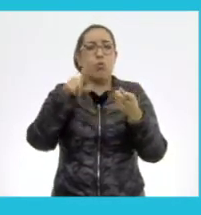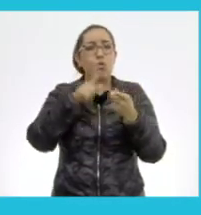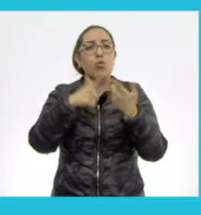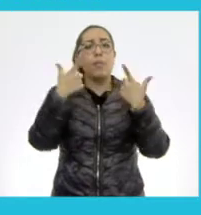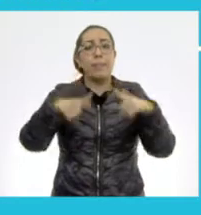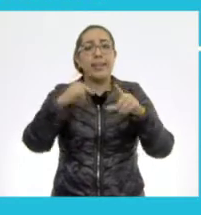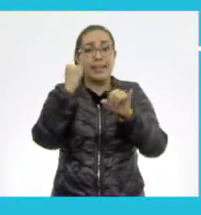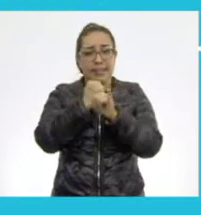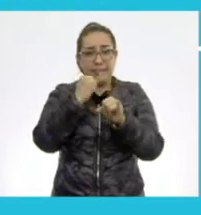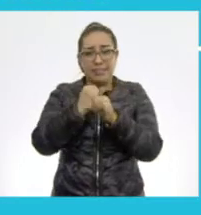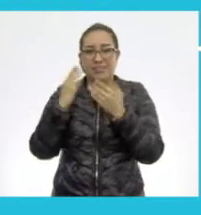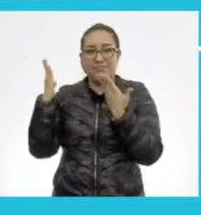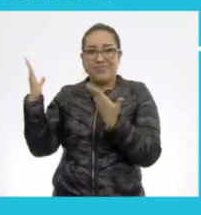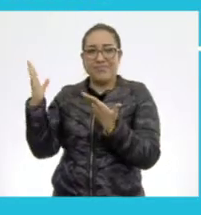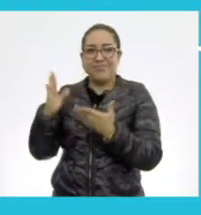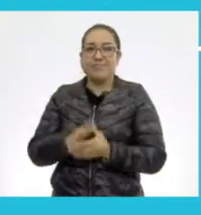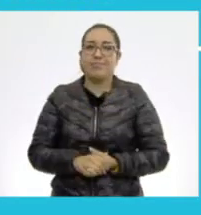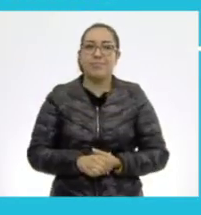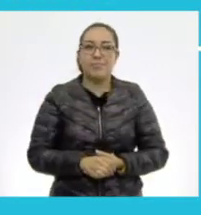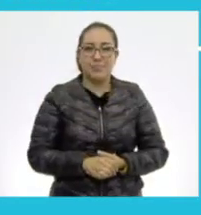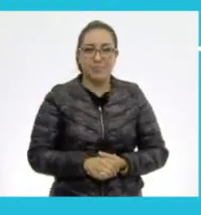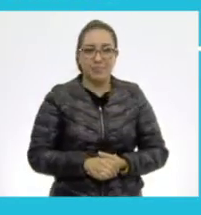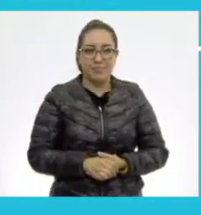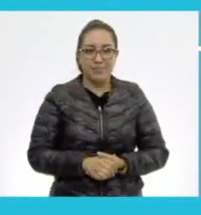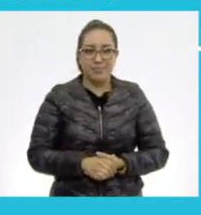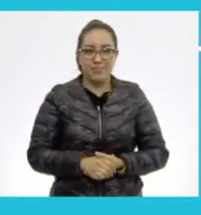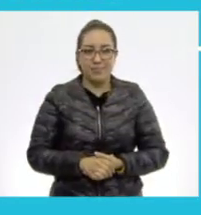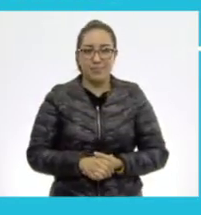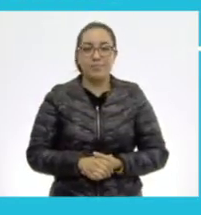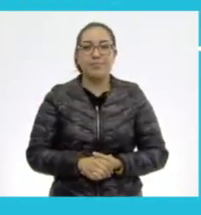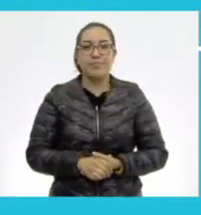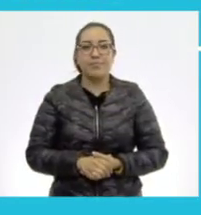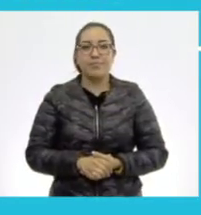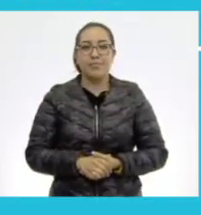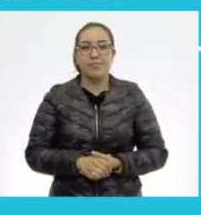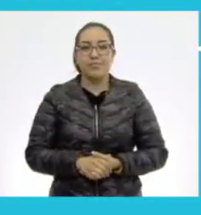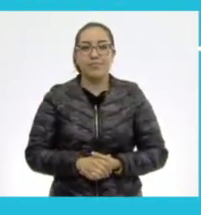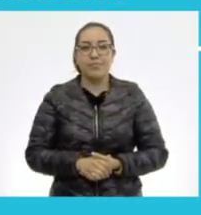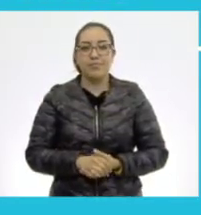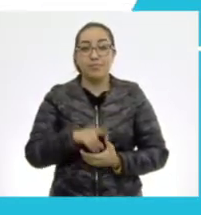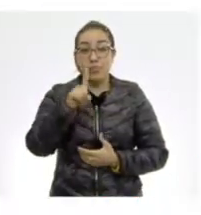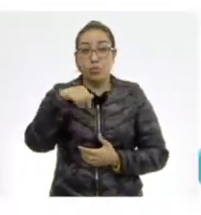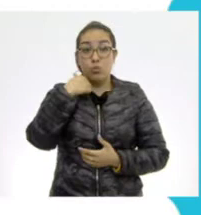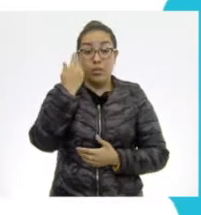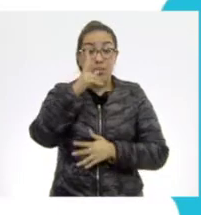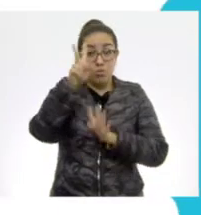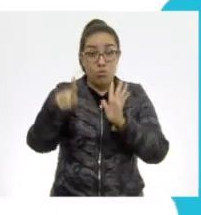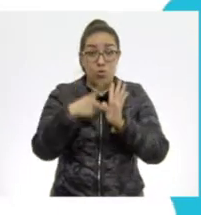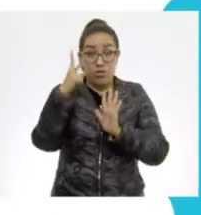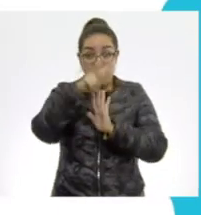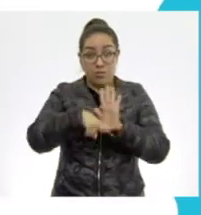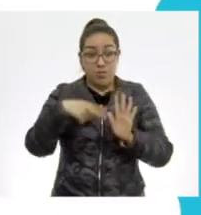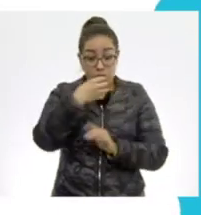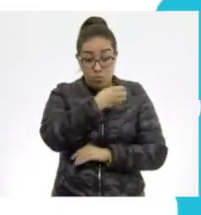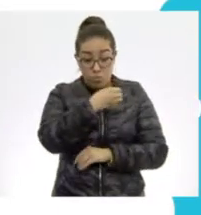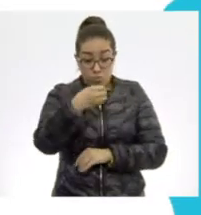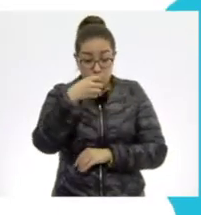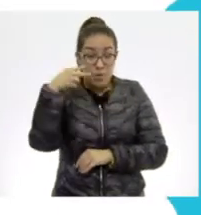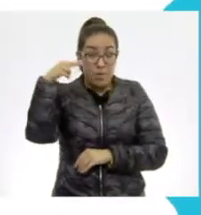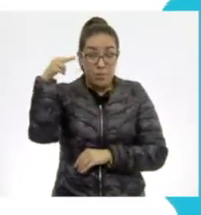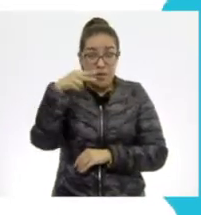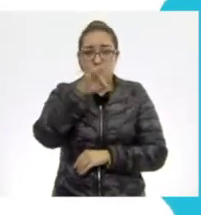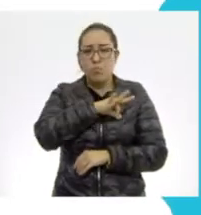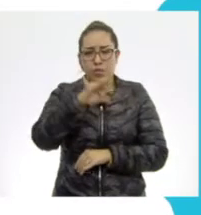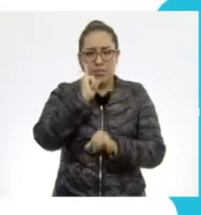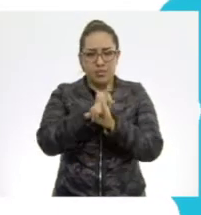texto en la página conaliteg.cep.gob.mx. Si quieres volver a ver los programas de Aprende en Casa